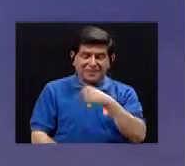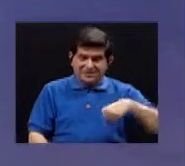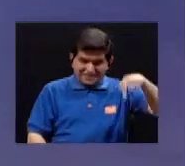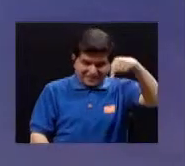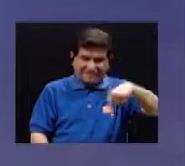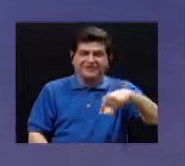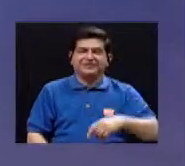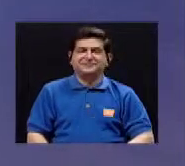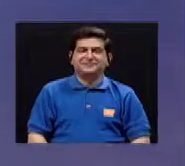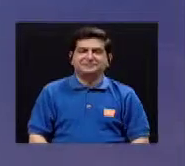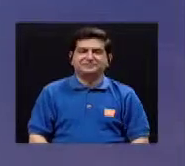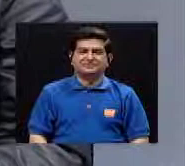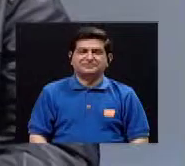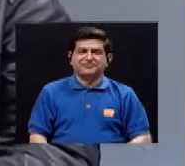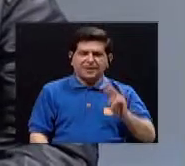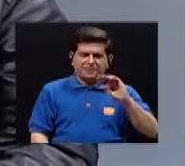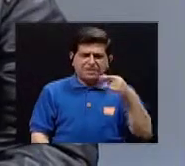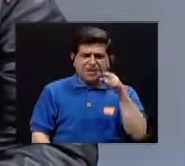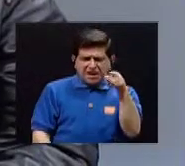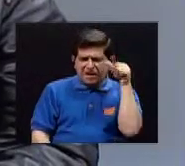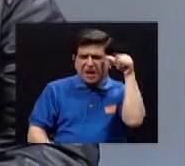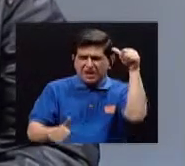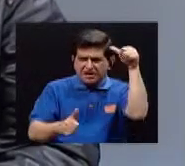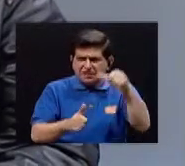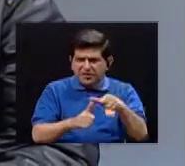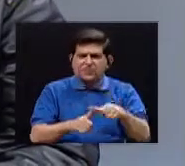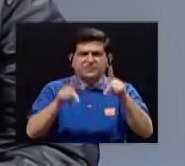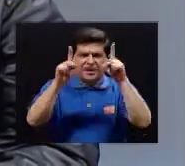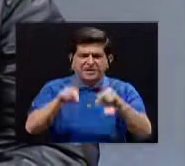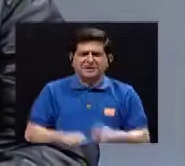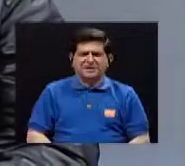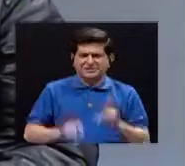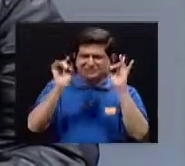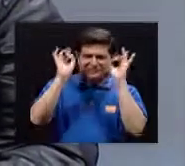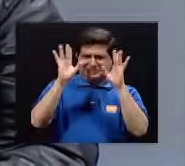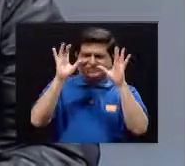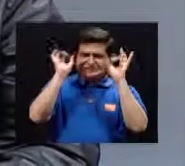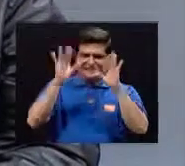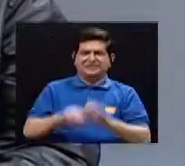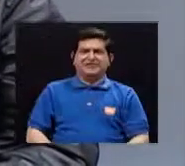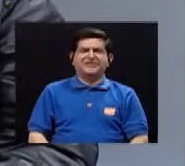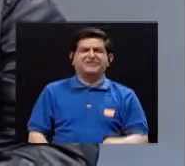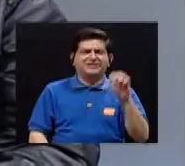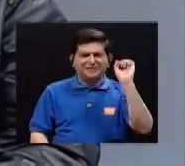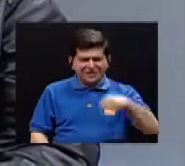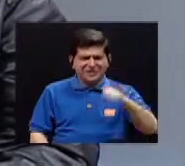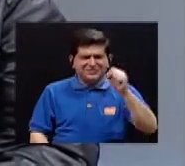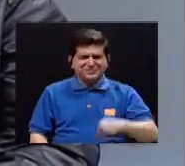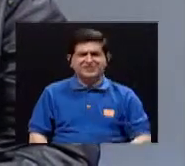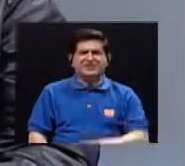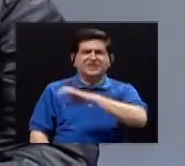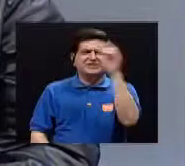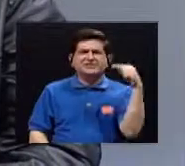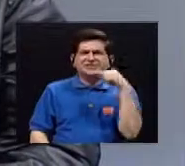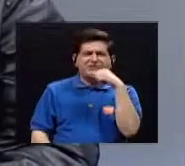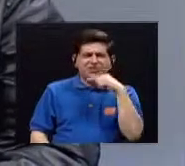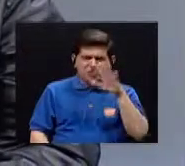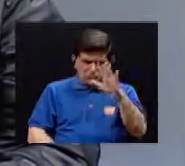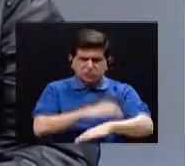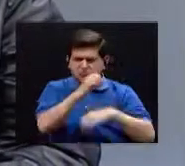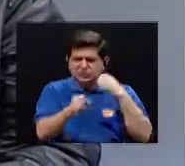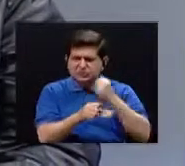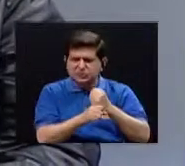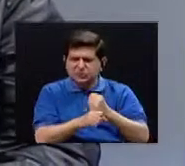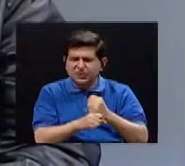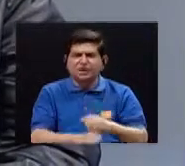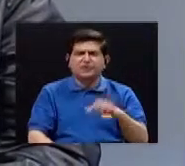ustedes aquí y luego lo conocimos como muchacho atrevido con cielo rojo ya